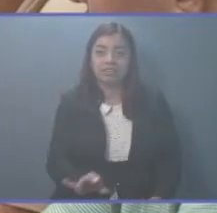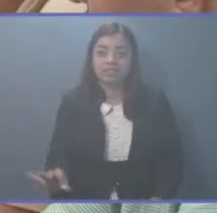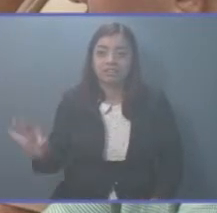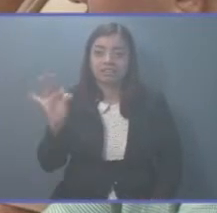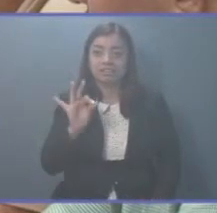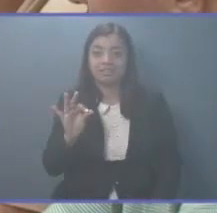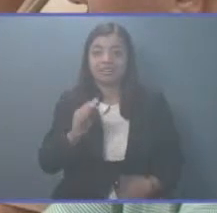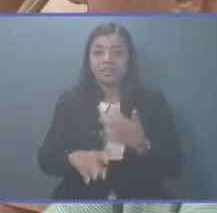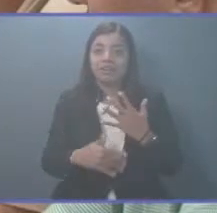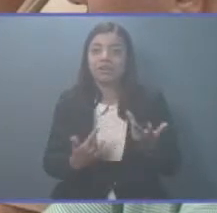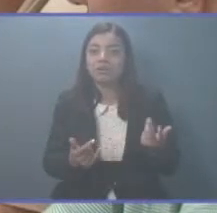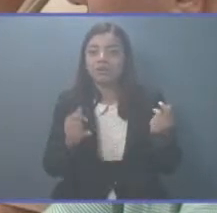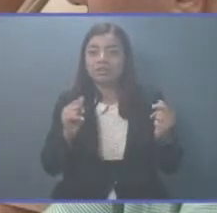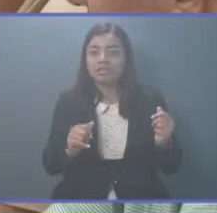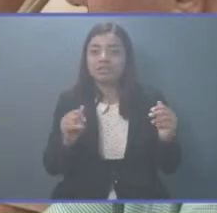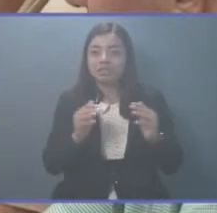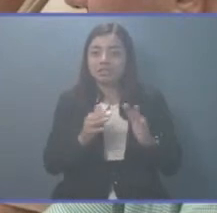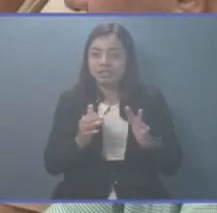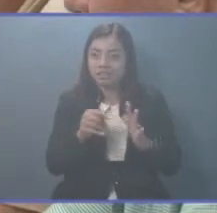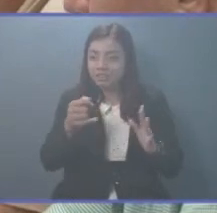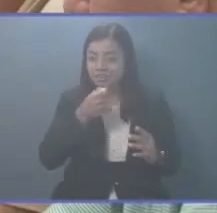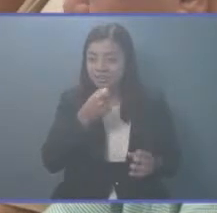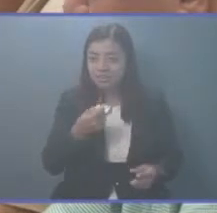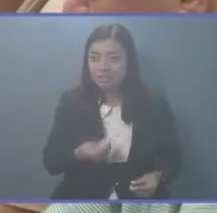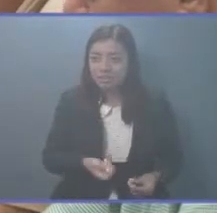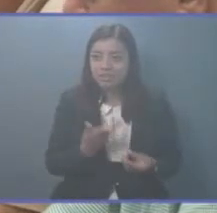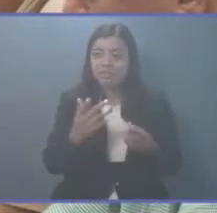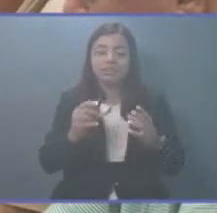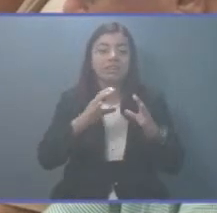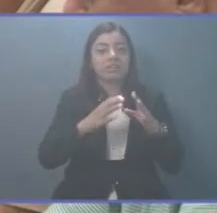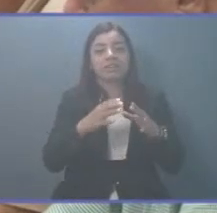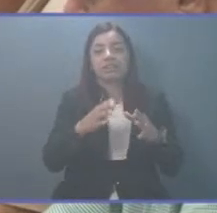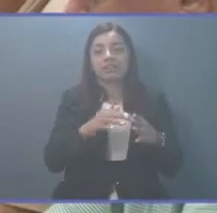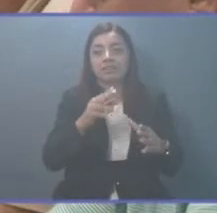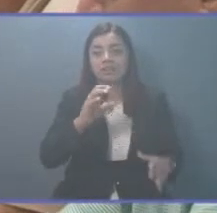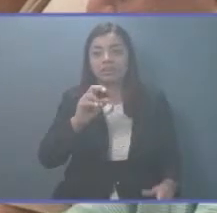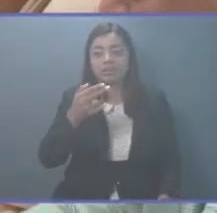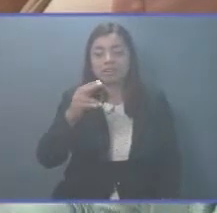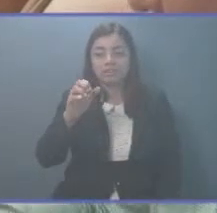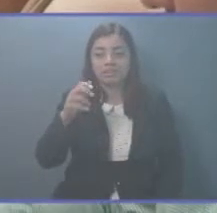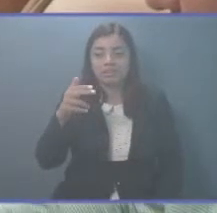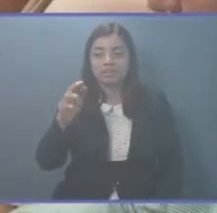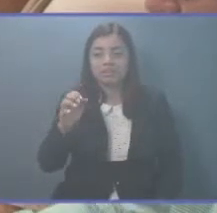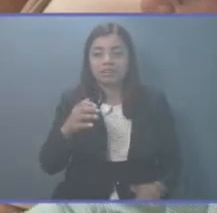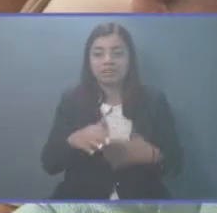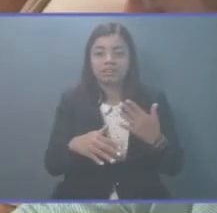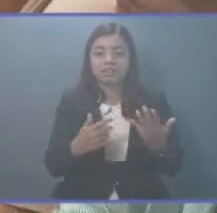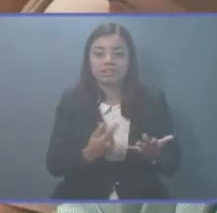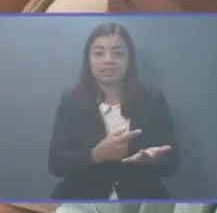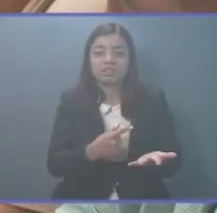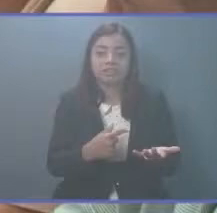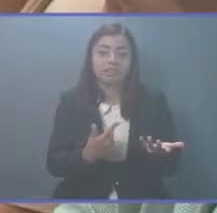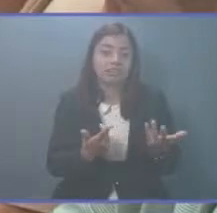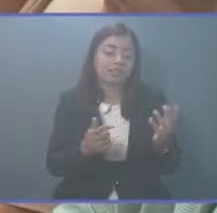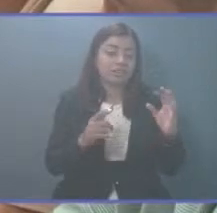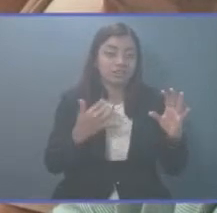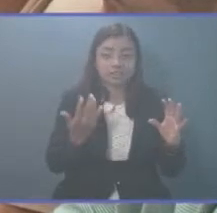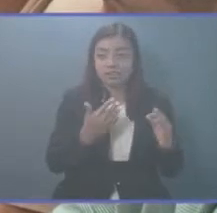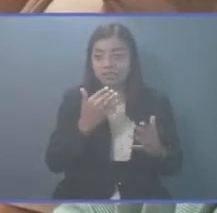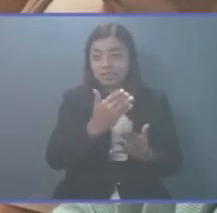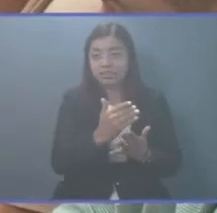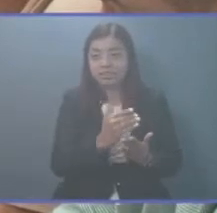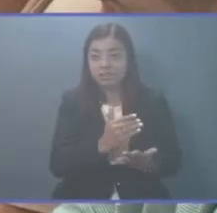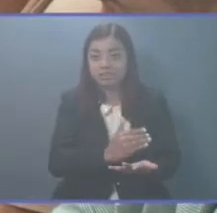también, ¿verdad?, también no podemos estar hablando de cohechos, porque no aplican ni el cohecho propio, impropio, ni los cohechos